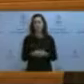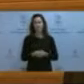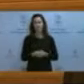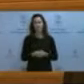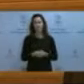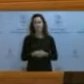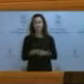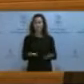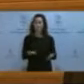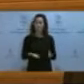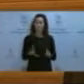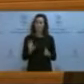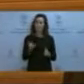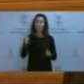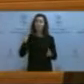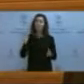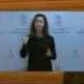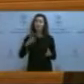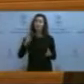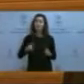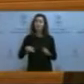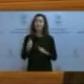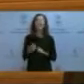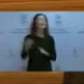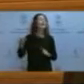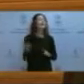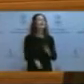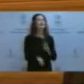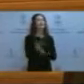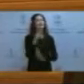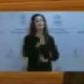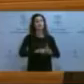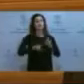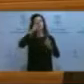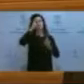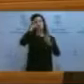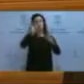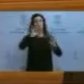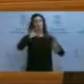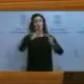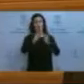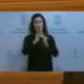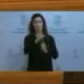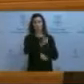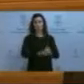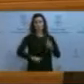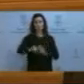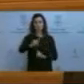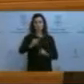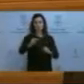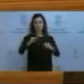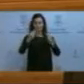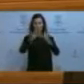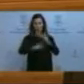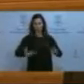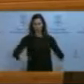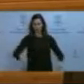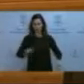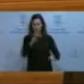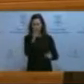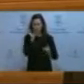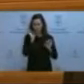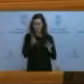lo llevó y cuál fue la consecuencia. Por lo tanto, es muy lógico que exista esta preocupación ciudadana que recoge este grupo político de saber